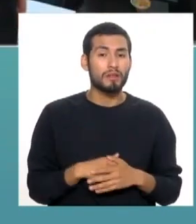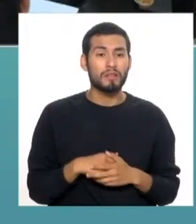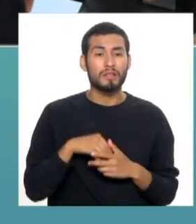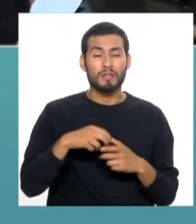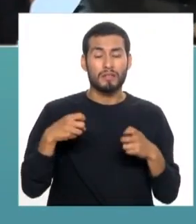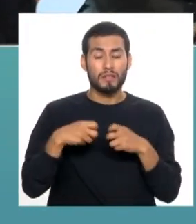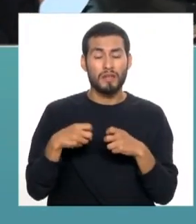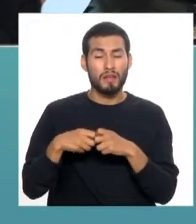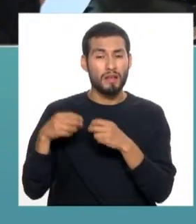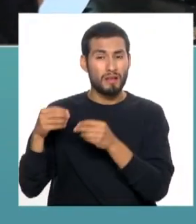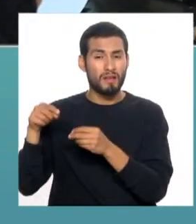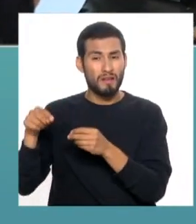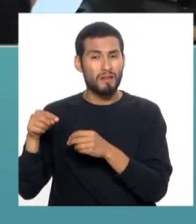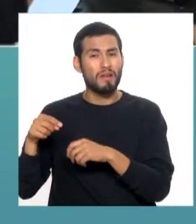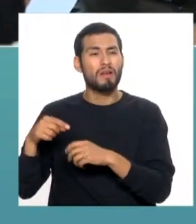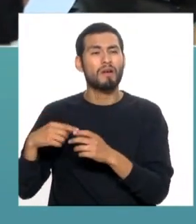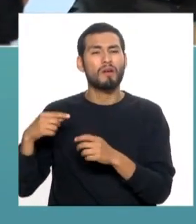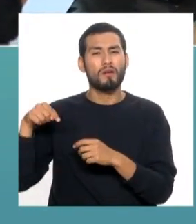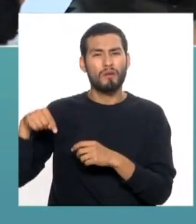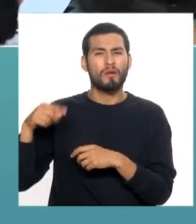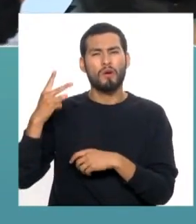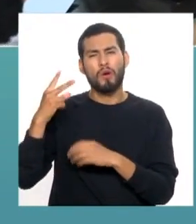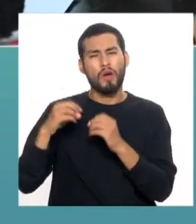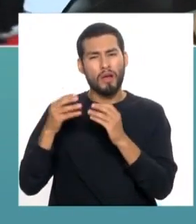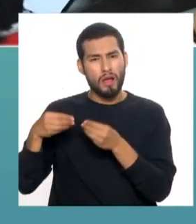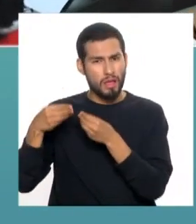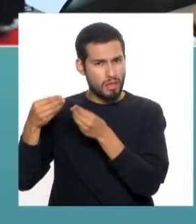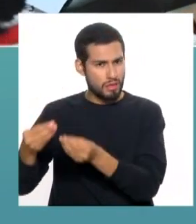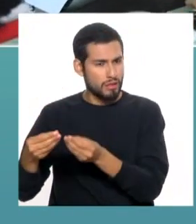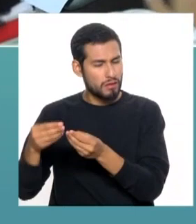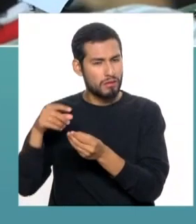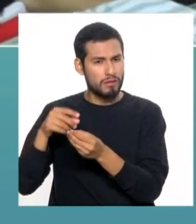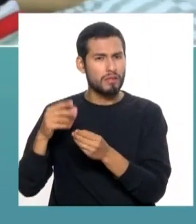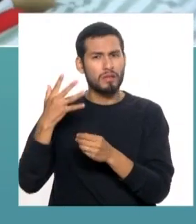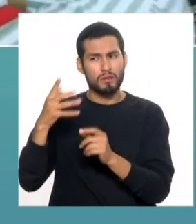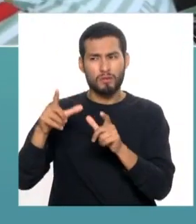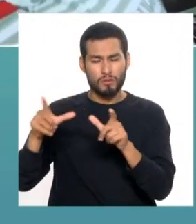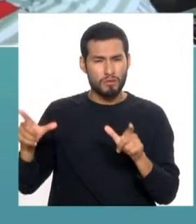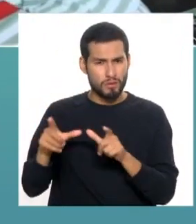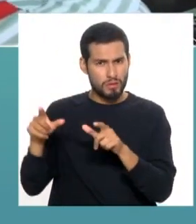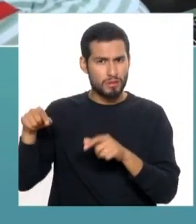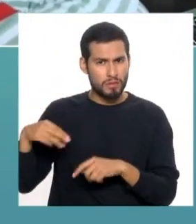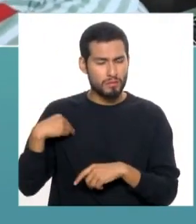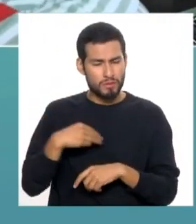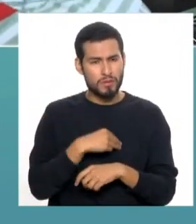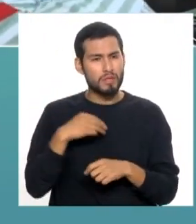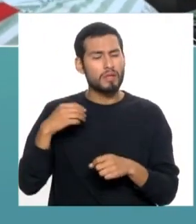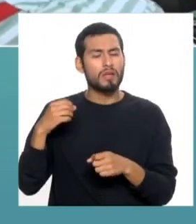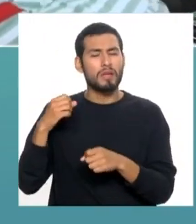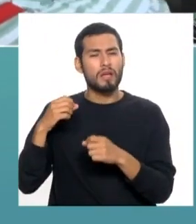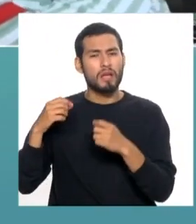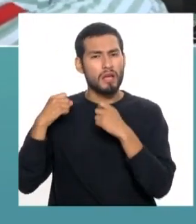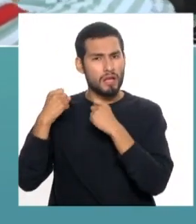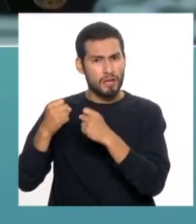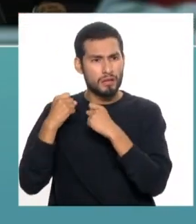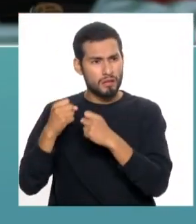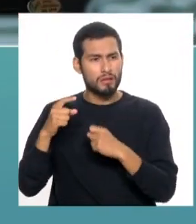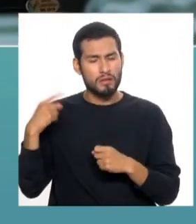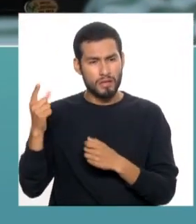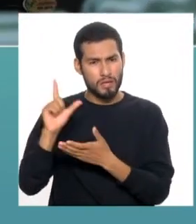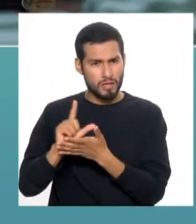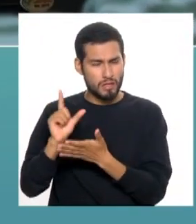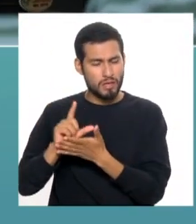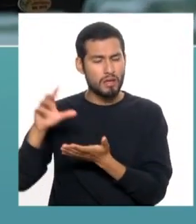de conducir física la entregamos nosotros en 2 días a través de los 5 locales que tiene el Ministerio de Transportes a nivel de